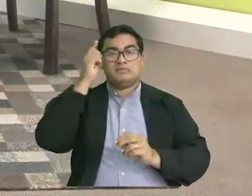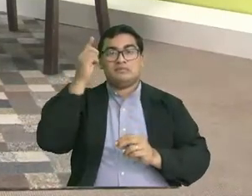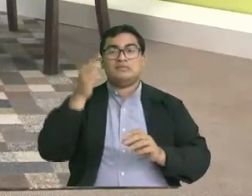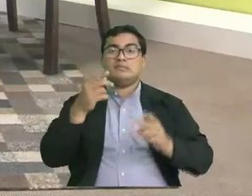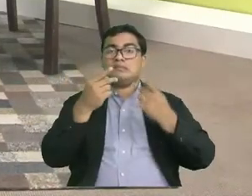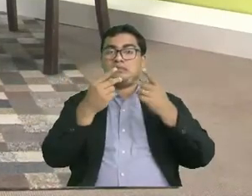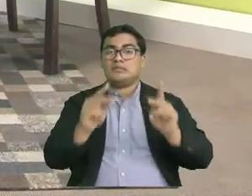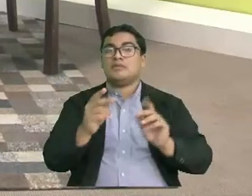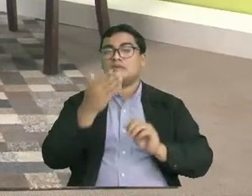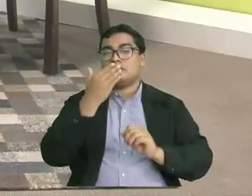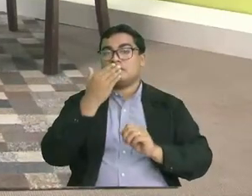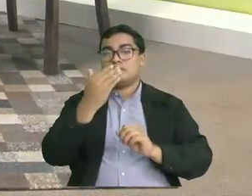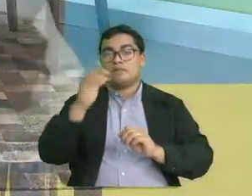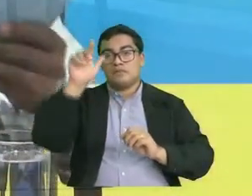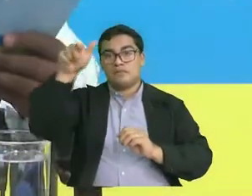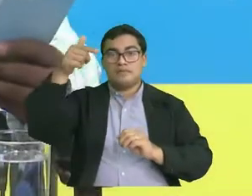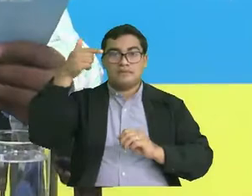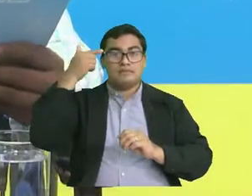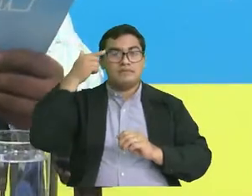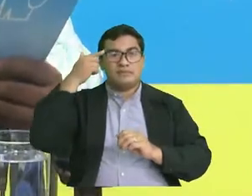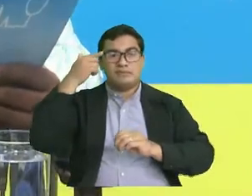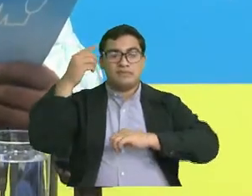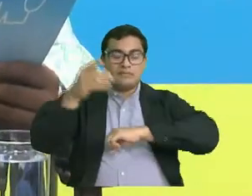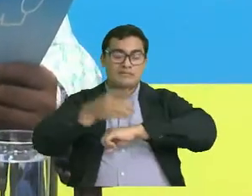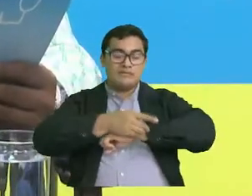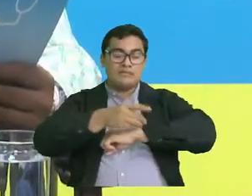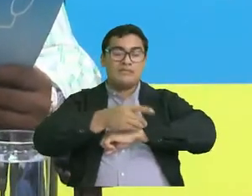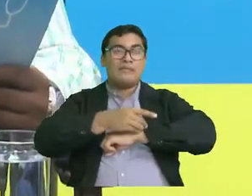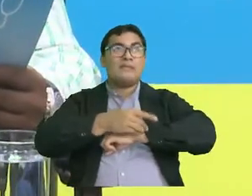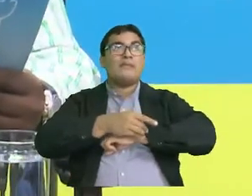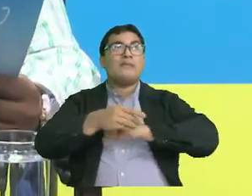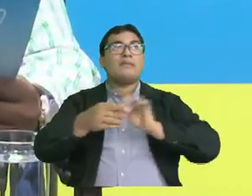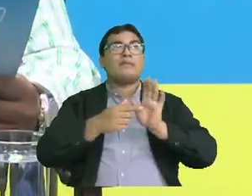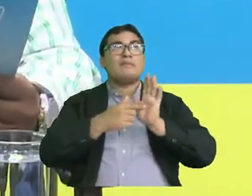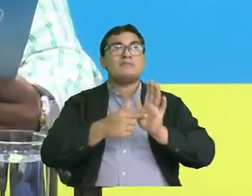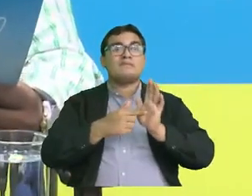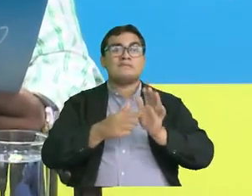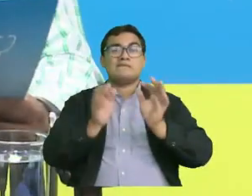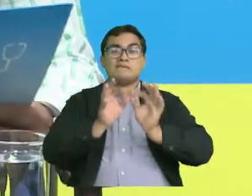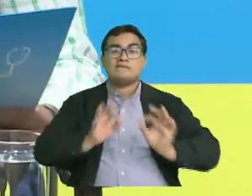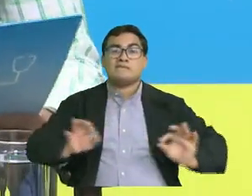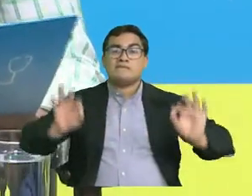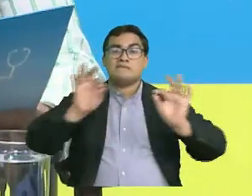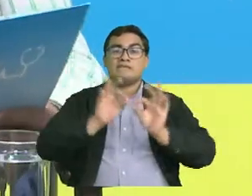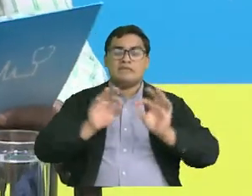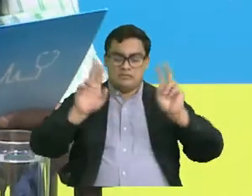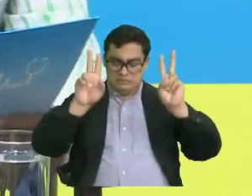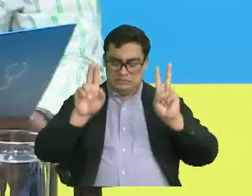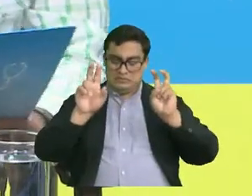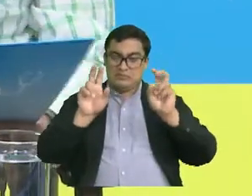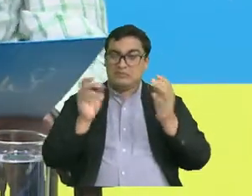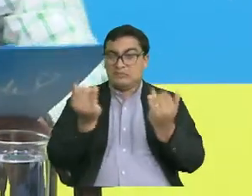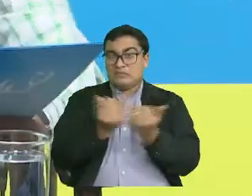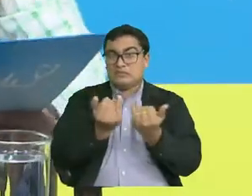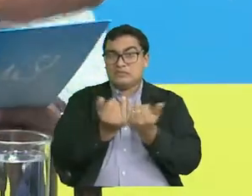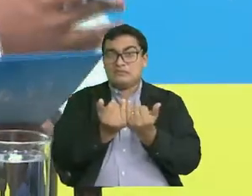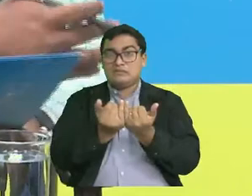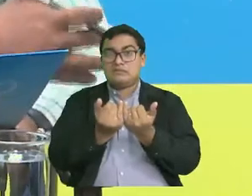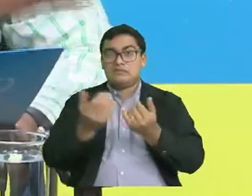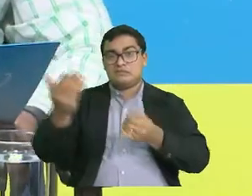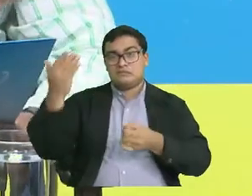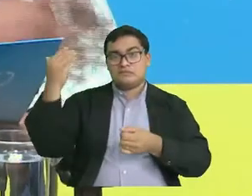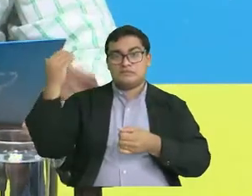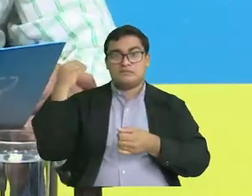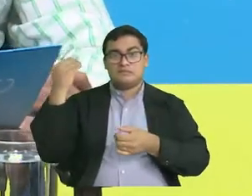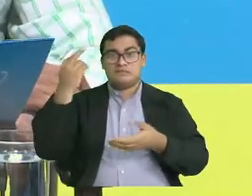gobierno que preside el comandante Daniel, se ha interesado también en este tema? Incluso abordábamos la vez pasada de